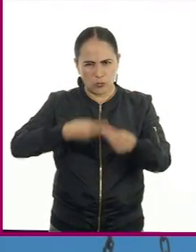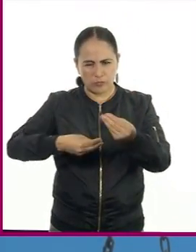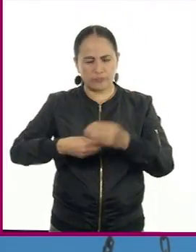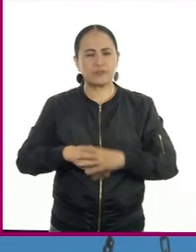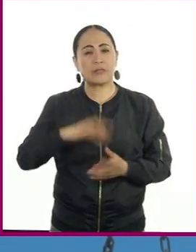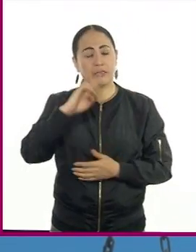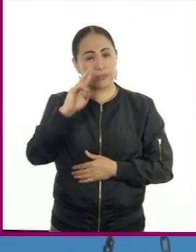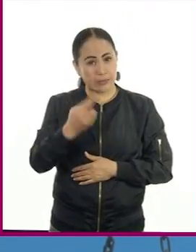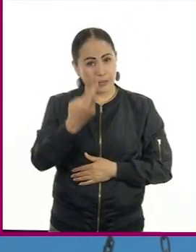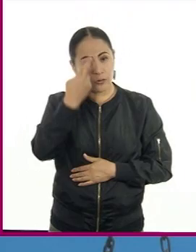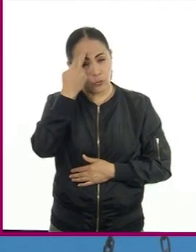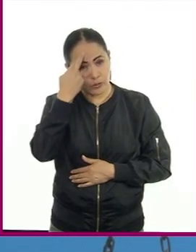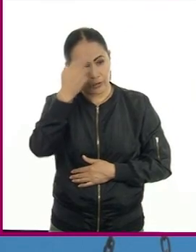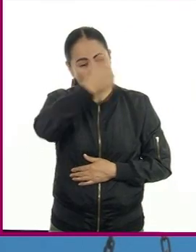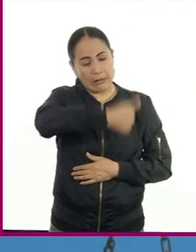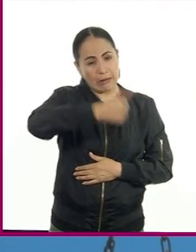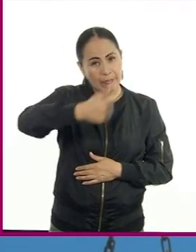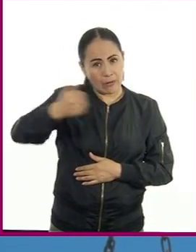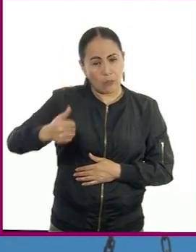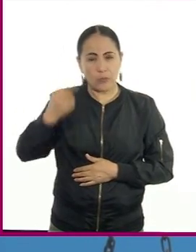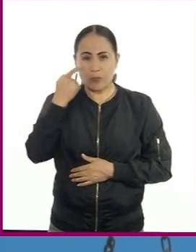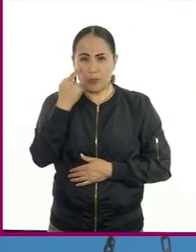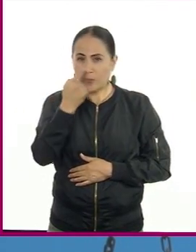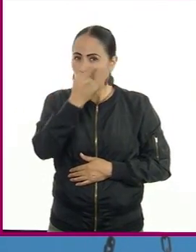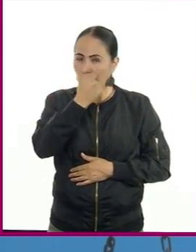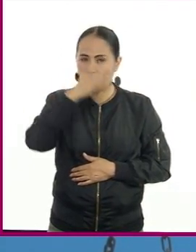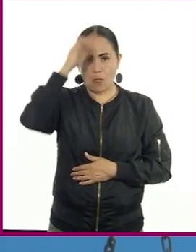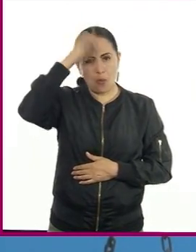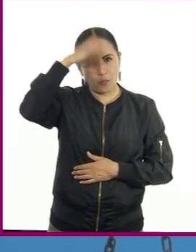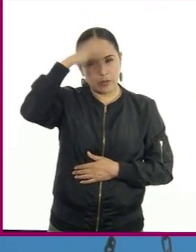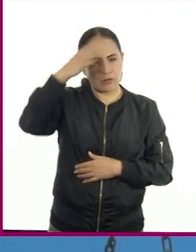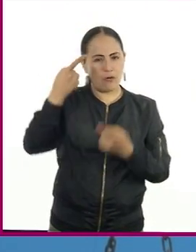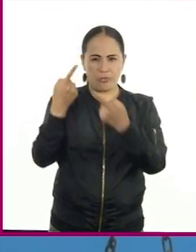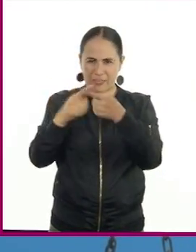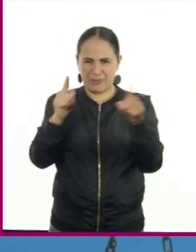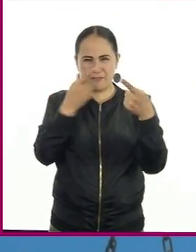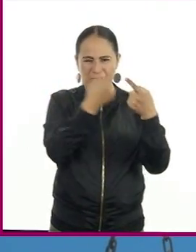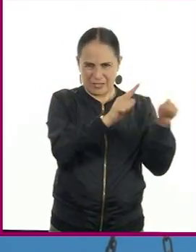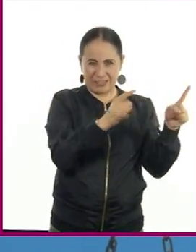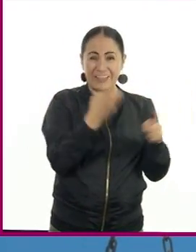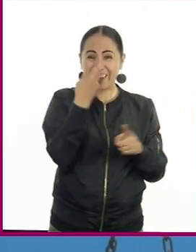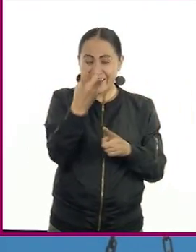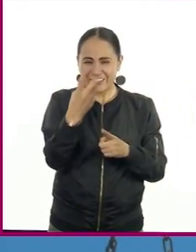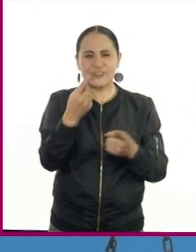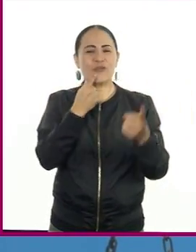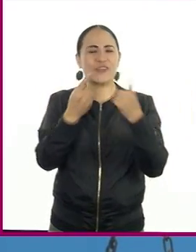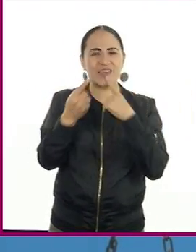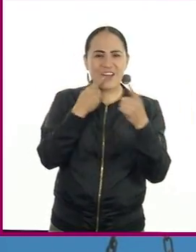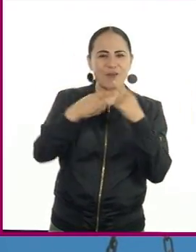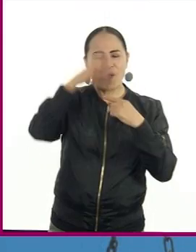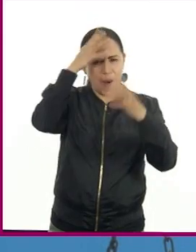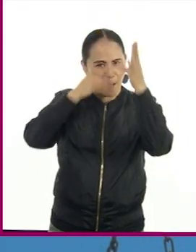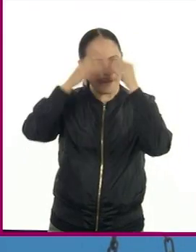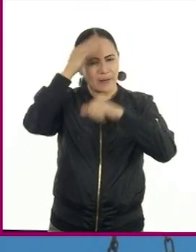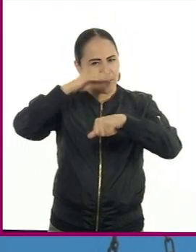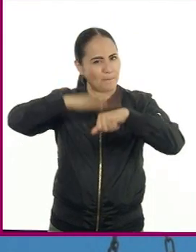que cada quien tiene puntos de vista distintos, lo cual enriquece el diálogo y el